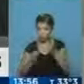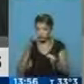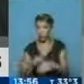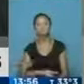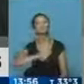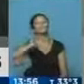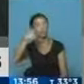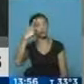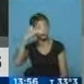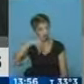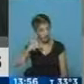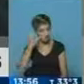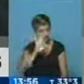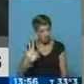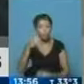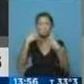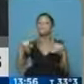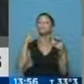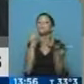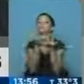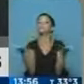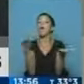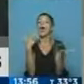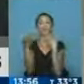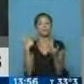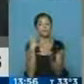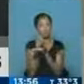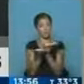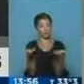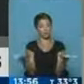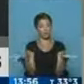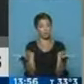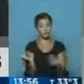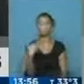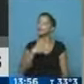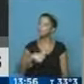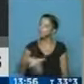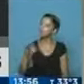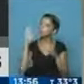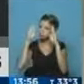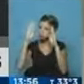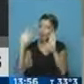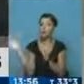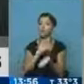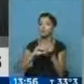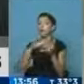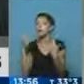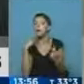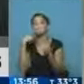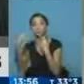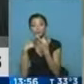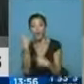abrimos una vía pública donde vamos a examinar por supuesto al candidato todos los senadores les pueden preguntar